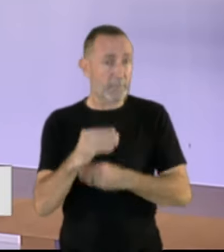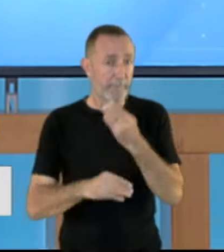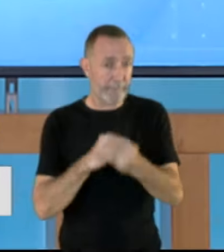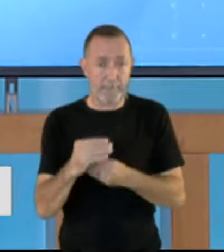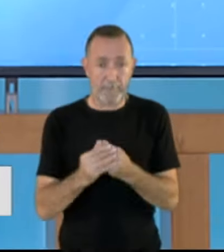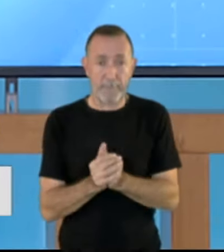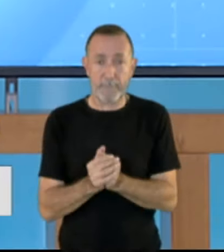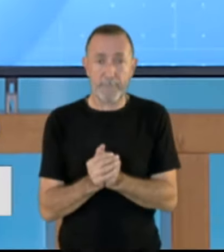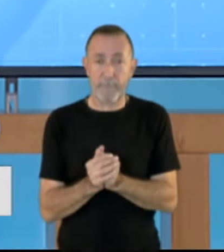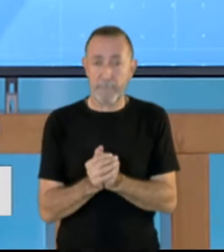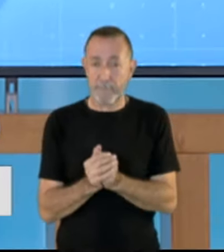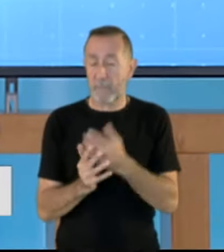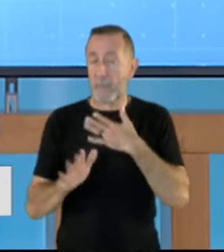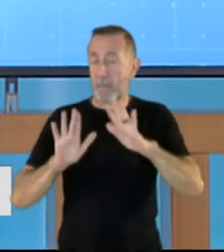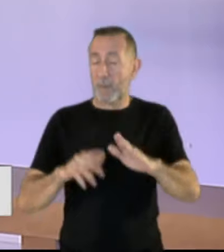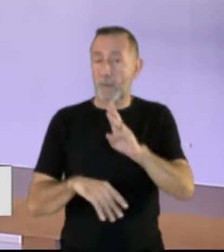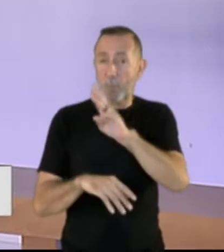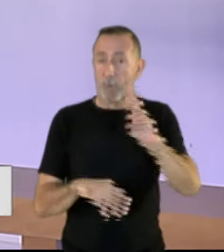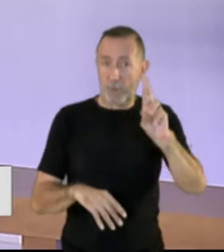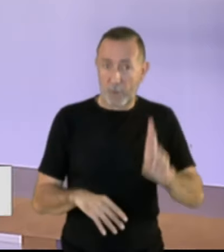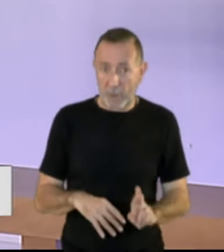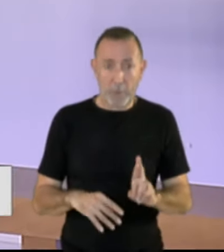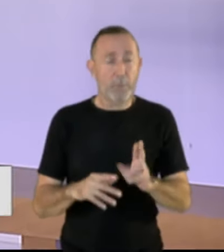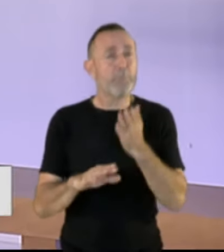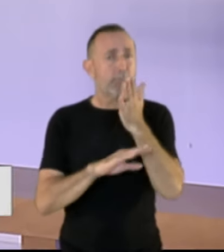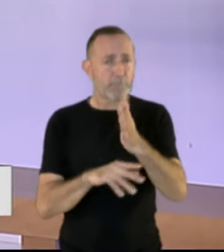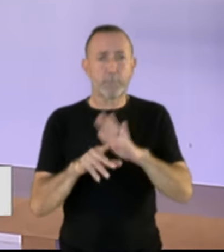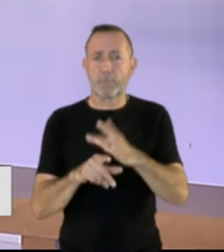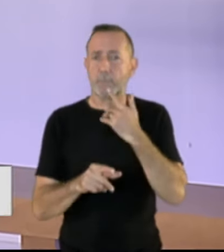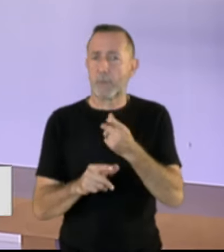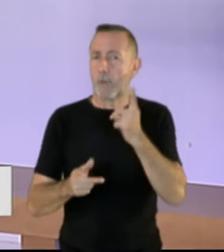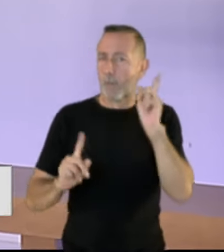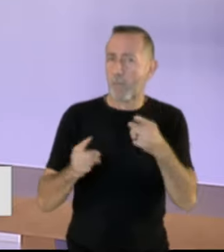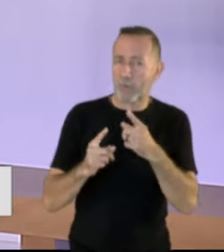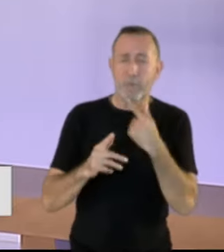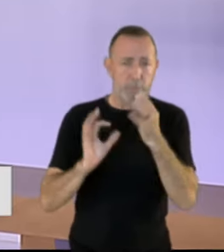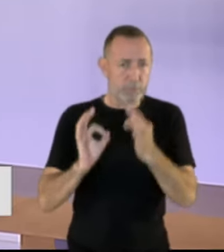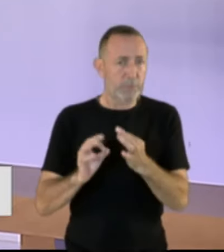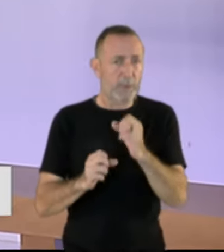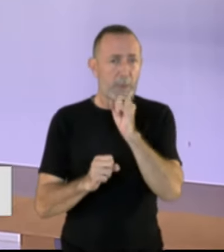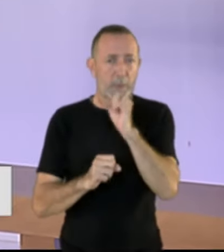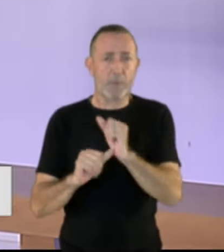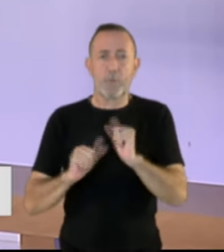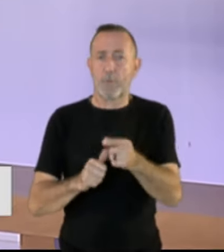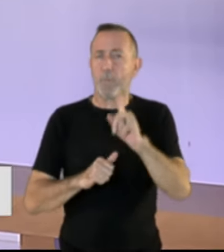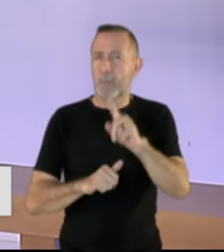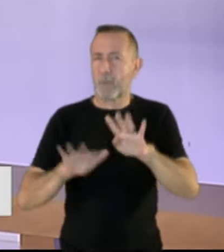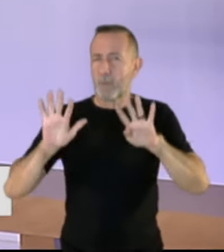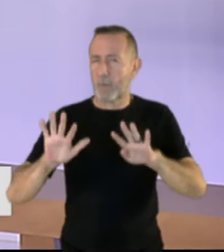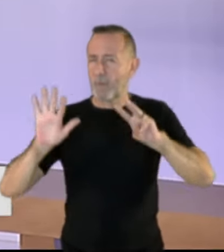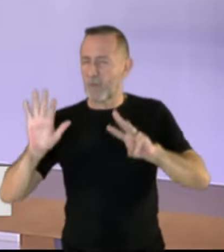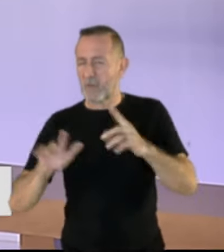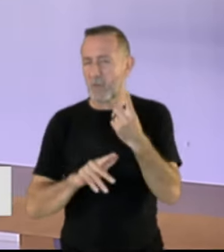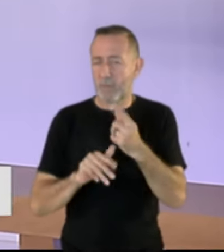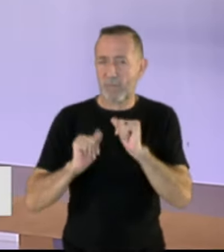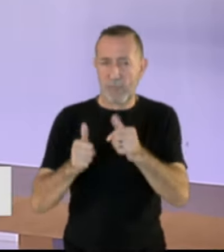reggaetón que significa regue maratón pero nació en en 1981 82 en Panamá que es reg español y de